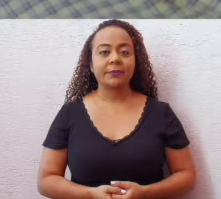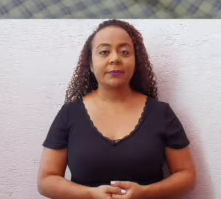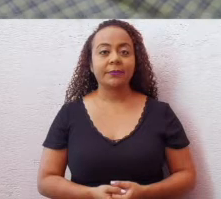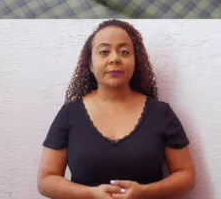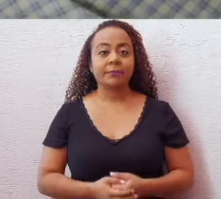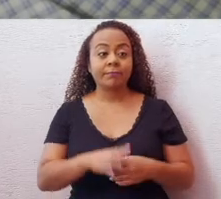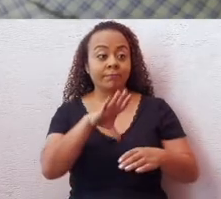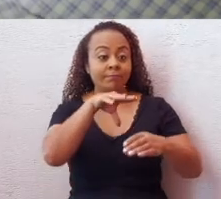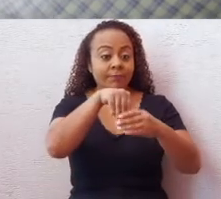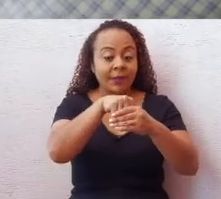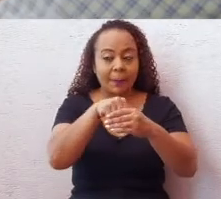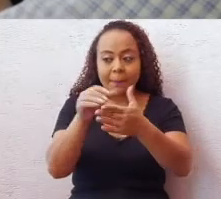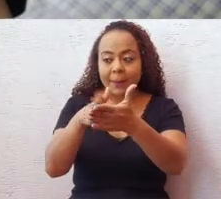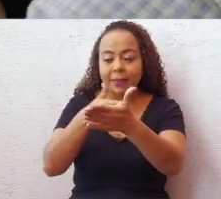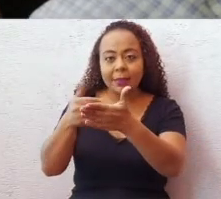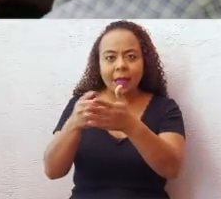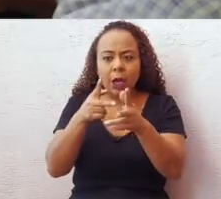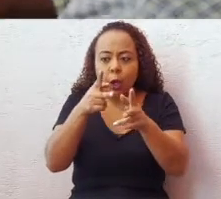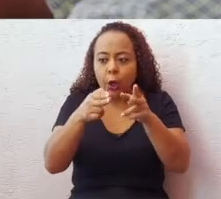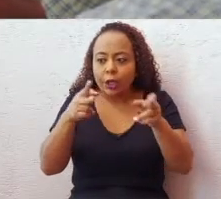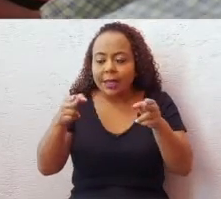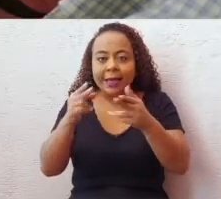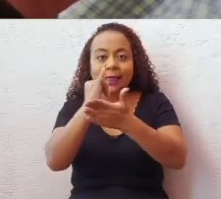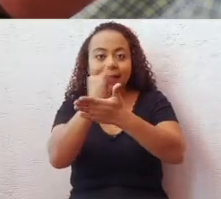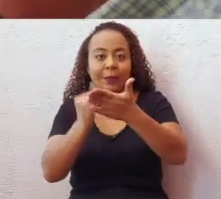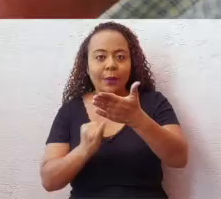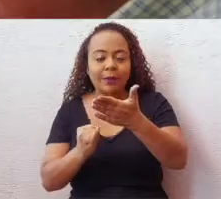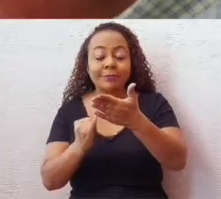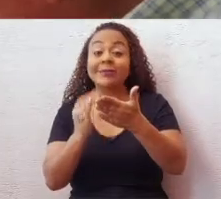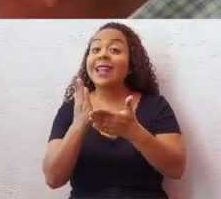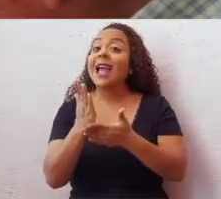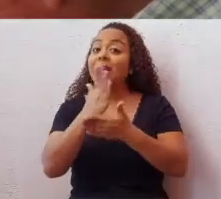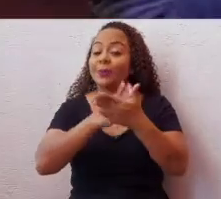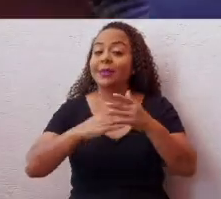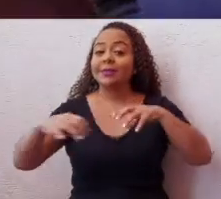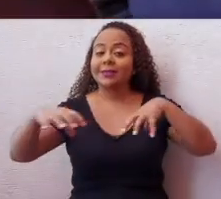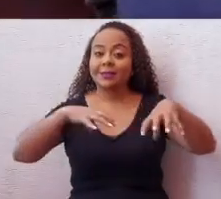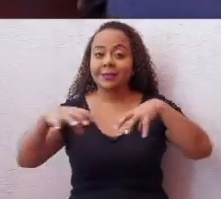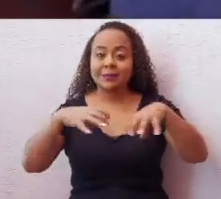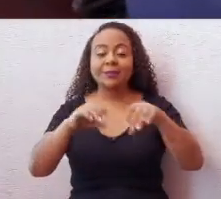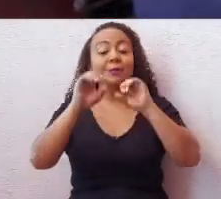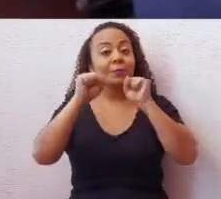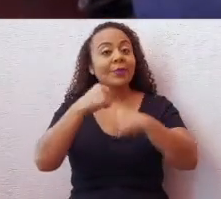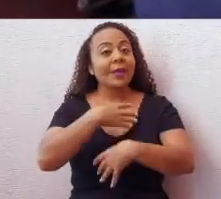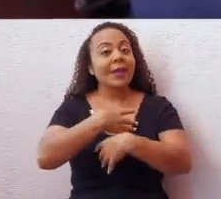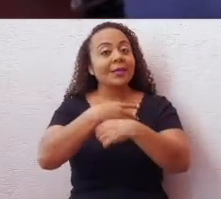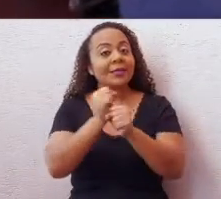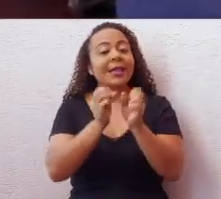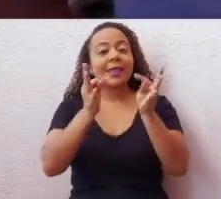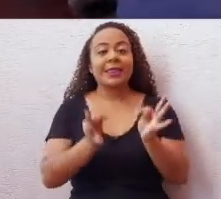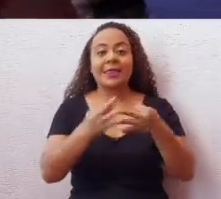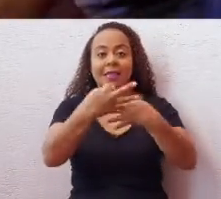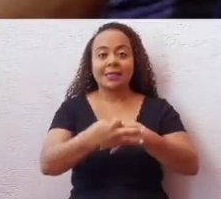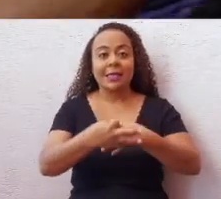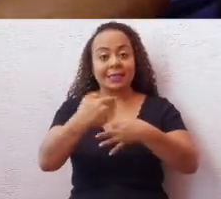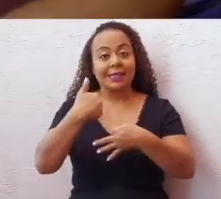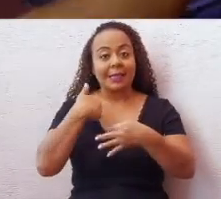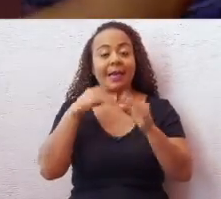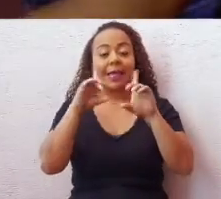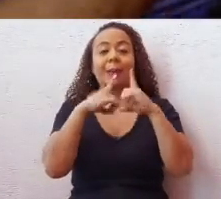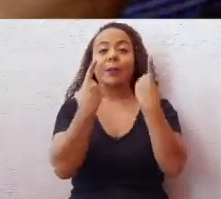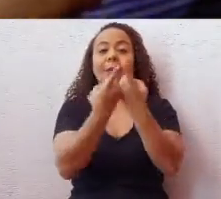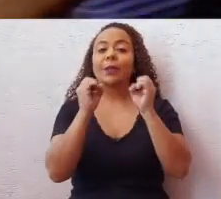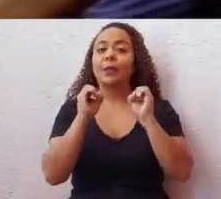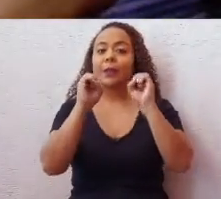intervenir pintar cortar dibujar son algunas de las actividades que se pueden hacer en los talleres que ofrece el